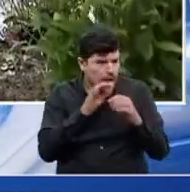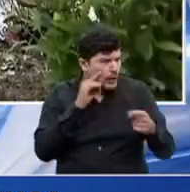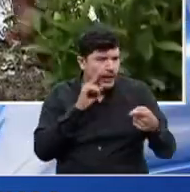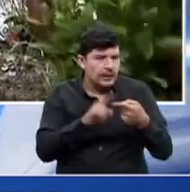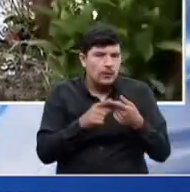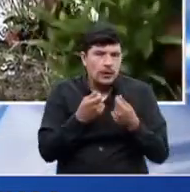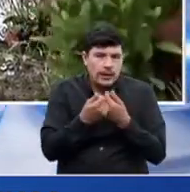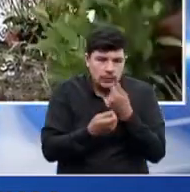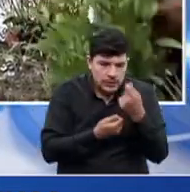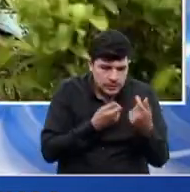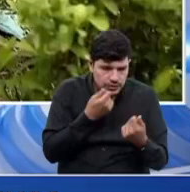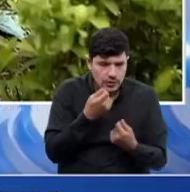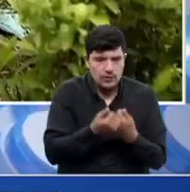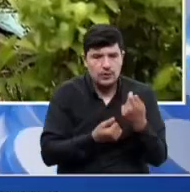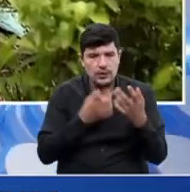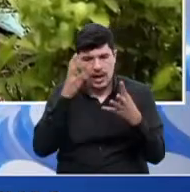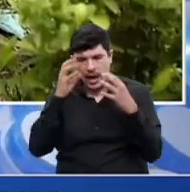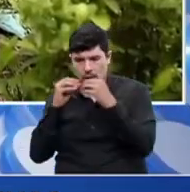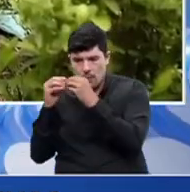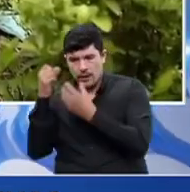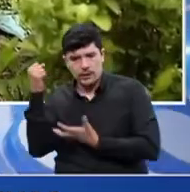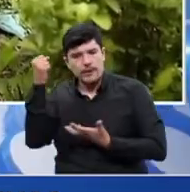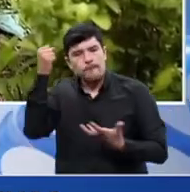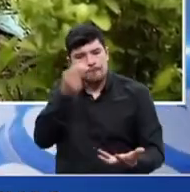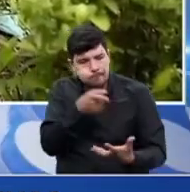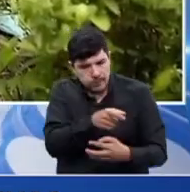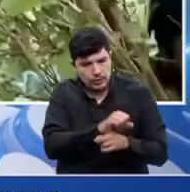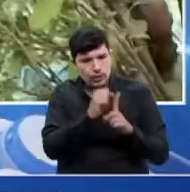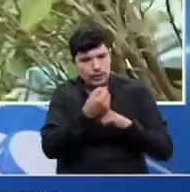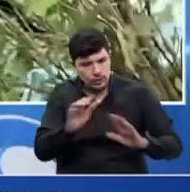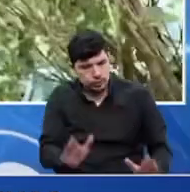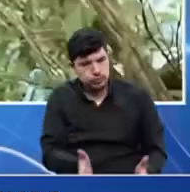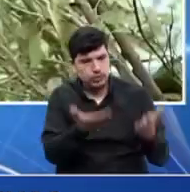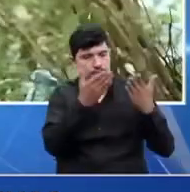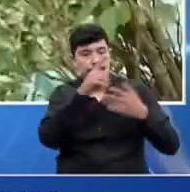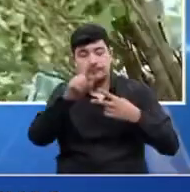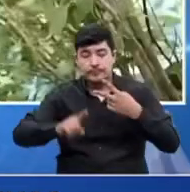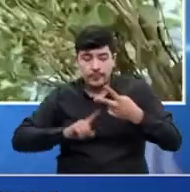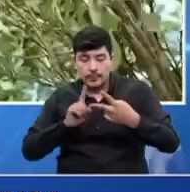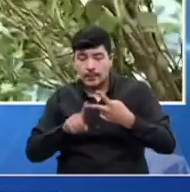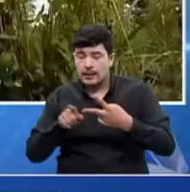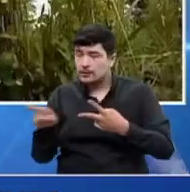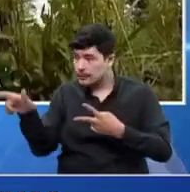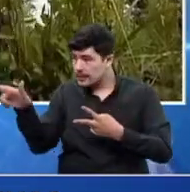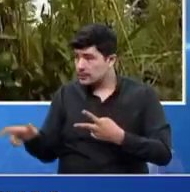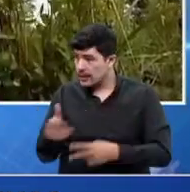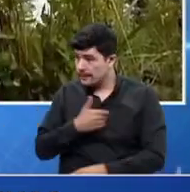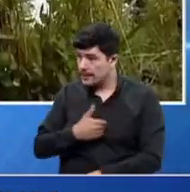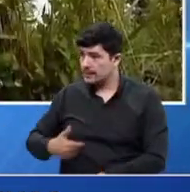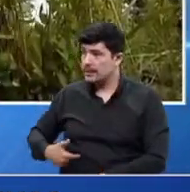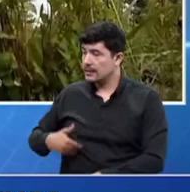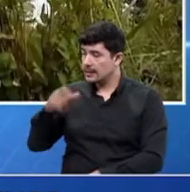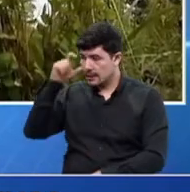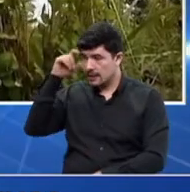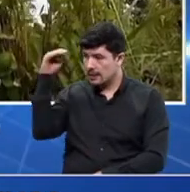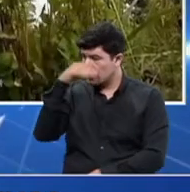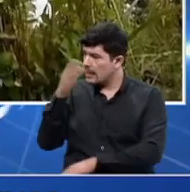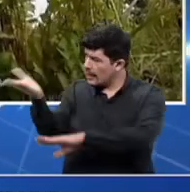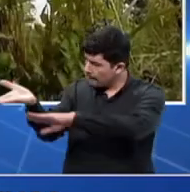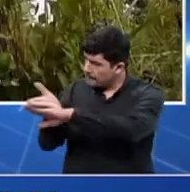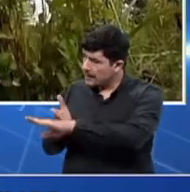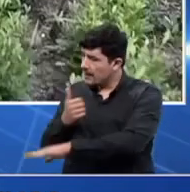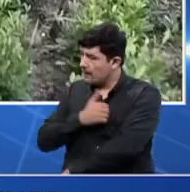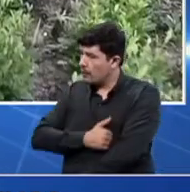desarrollo propio de la inversión en la región del Catatumbo. Y el segundo, la solicitud directa al señor presidente de la República que se declare